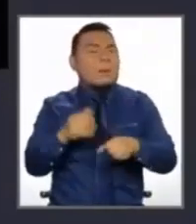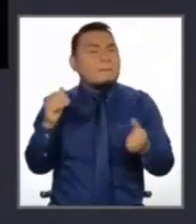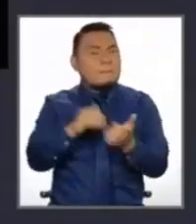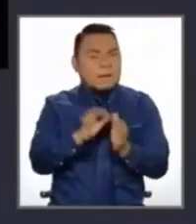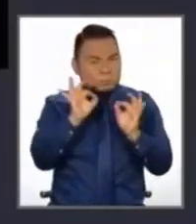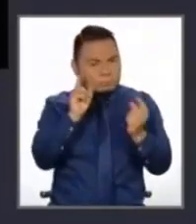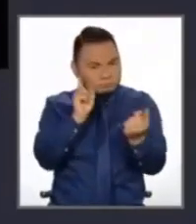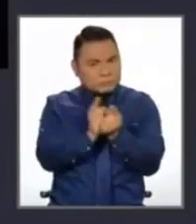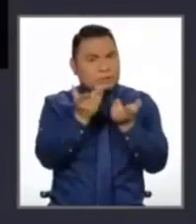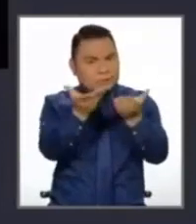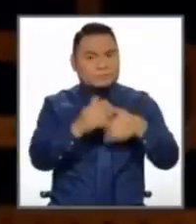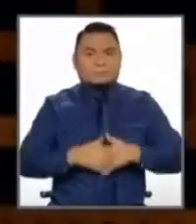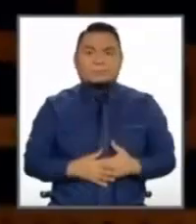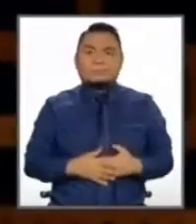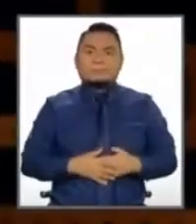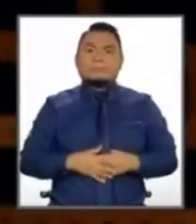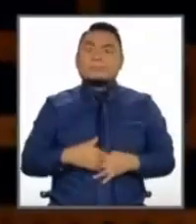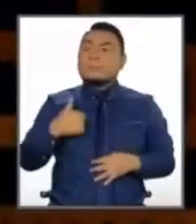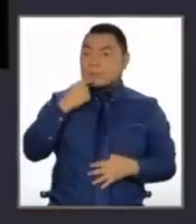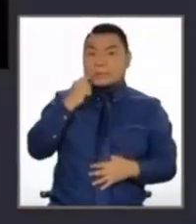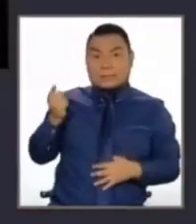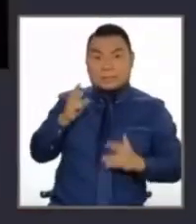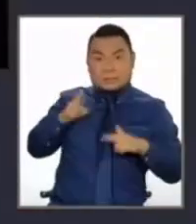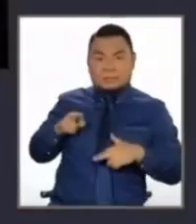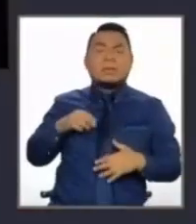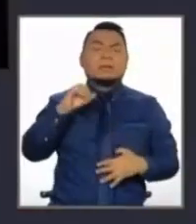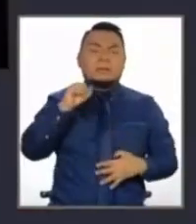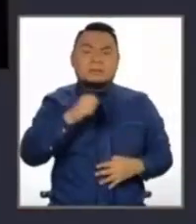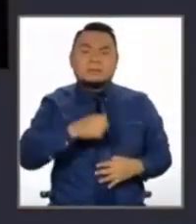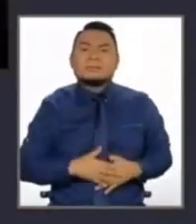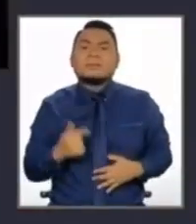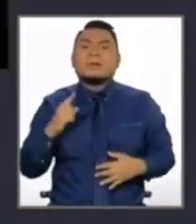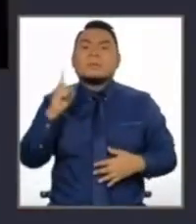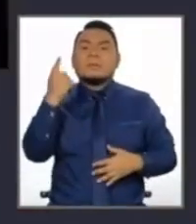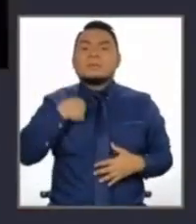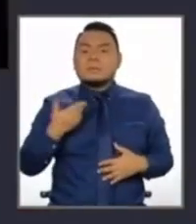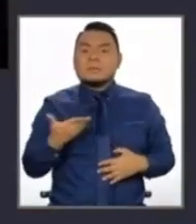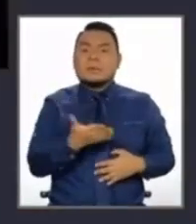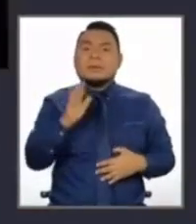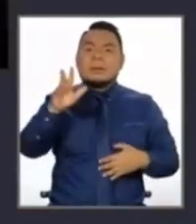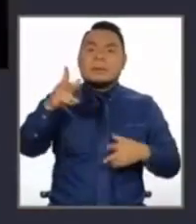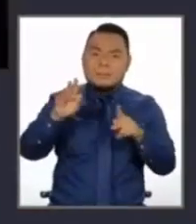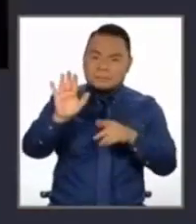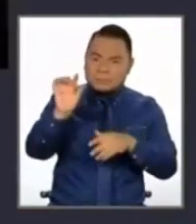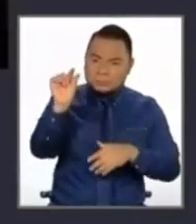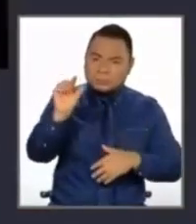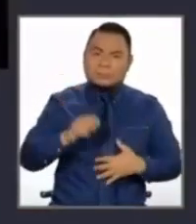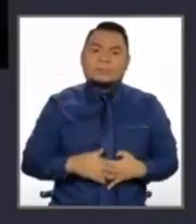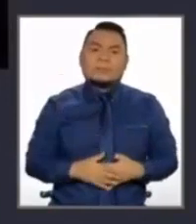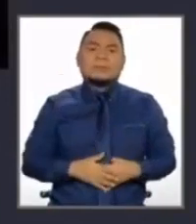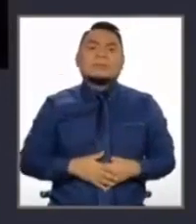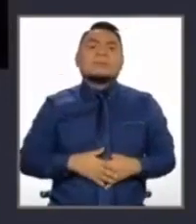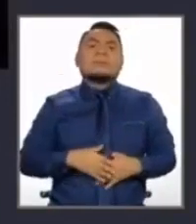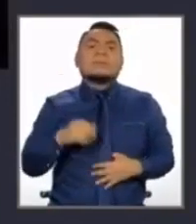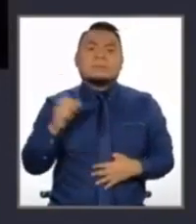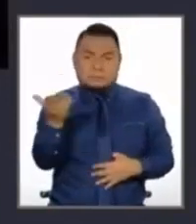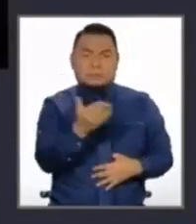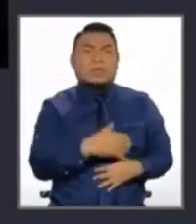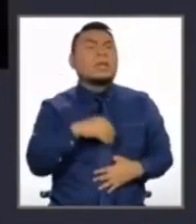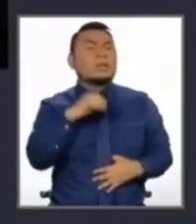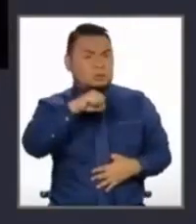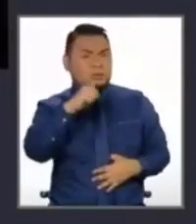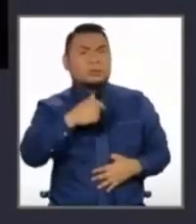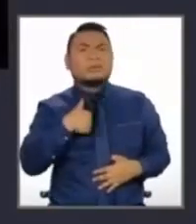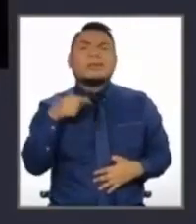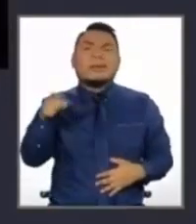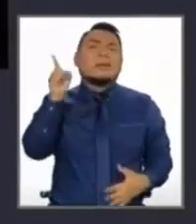más apropiado. Una réplica, señor Ceballos. Por supuesto, primero yo le quisiera alcanzar. No se permite la alcanzar. Por supuesto, lo han engañado, señor Recoba,